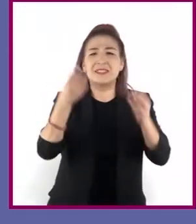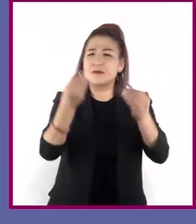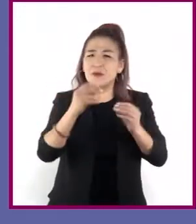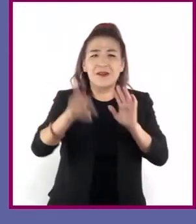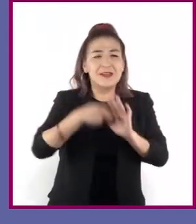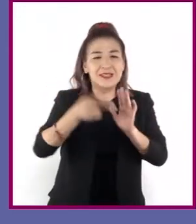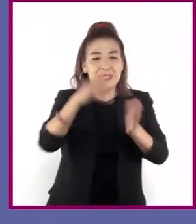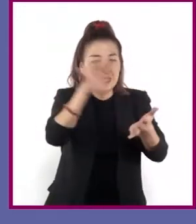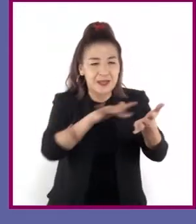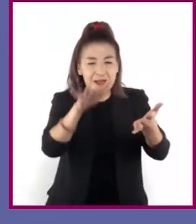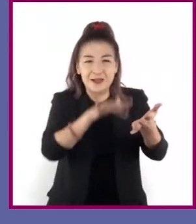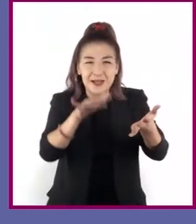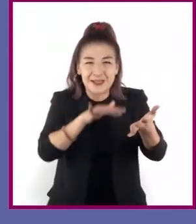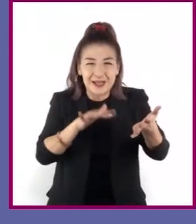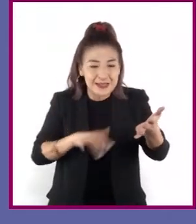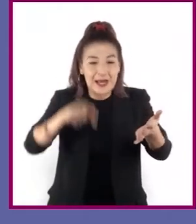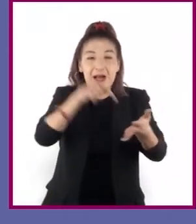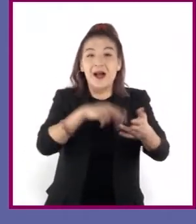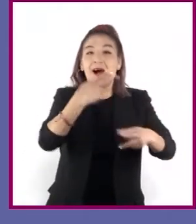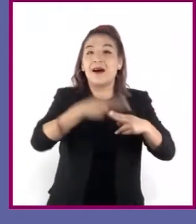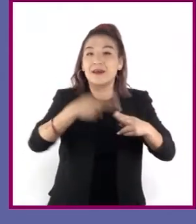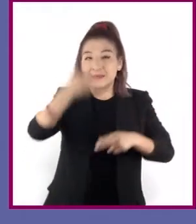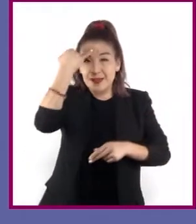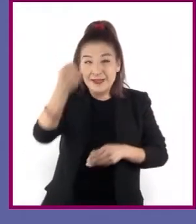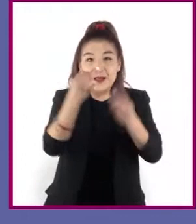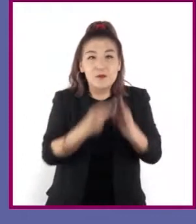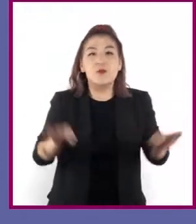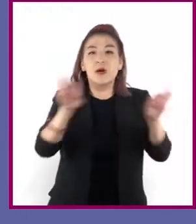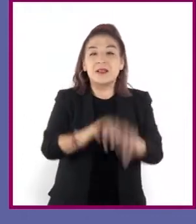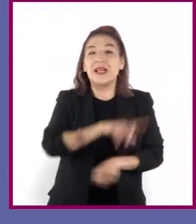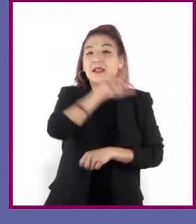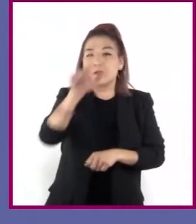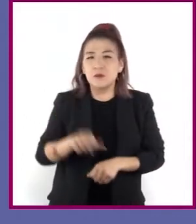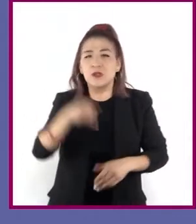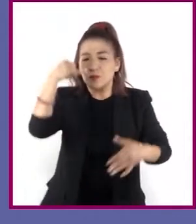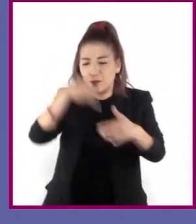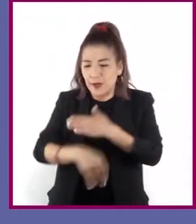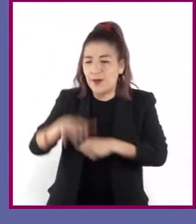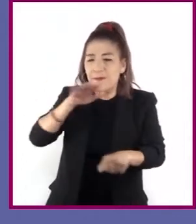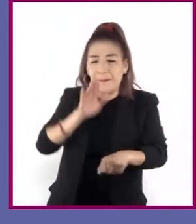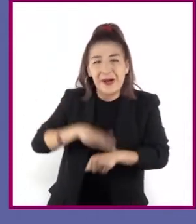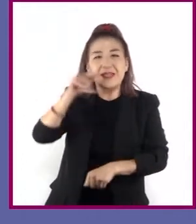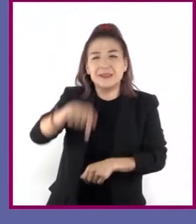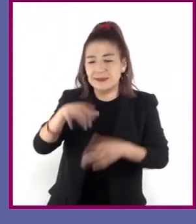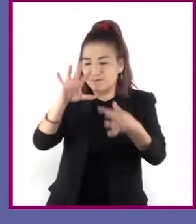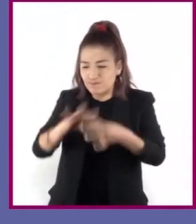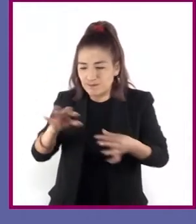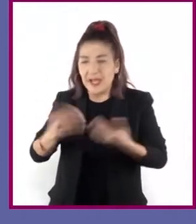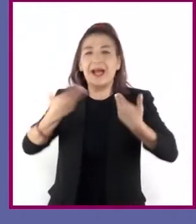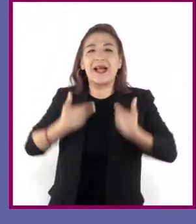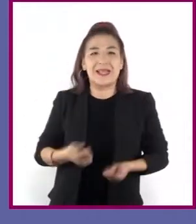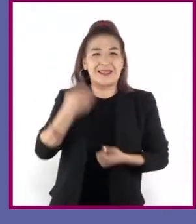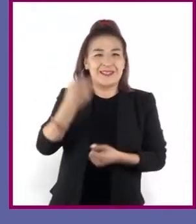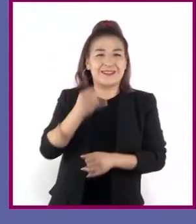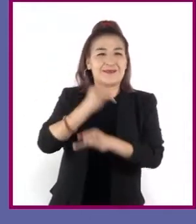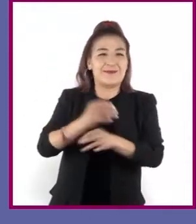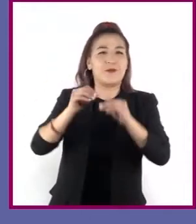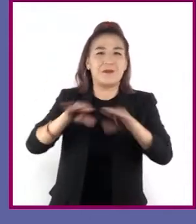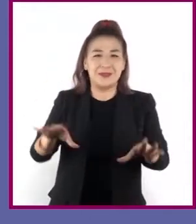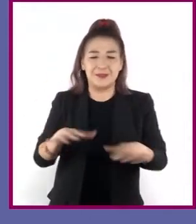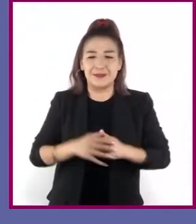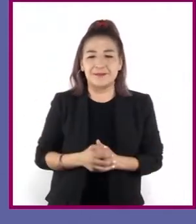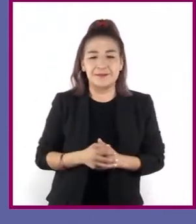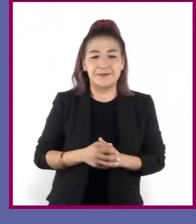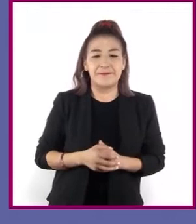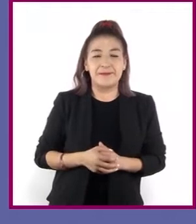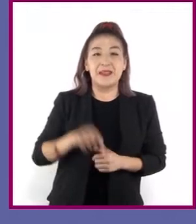original con el fin de tener una idea general y después profundizar en los detalles y comprender mejor el texto.